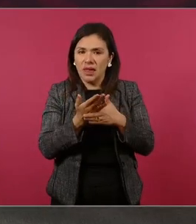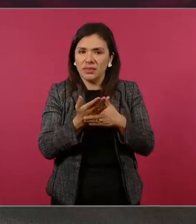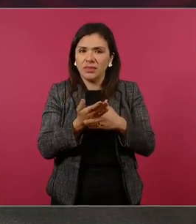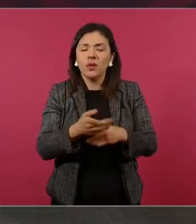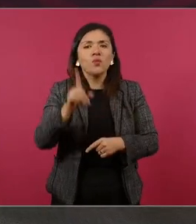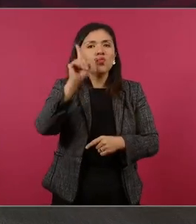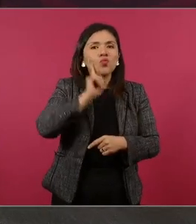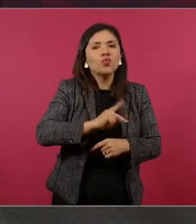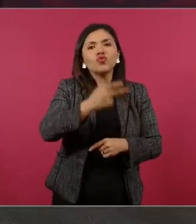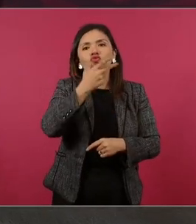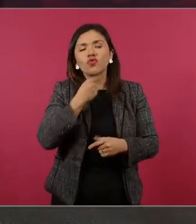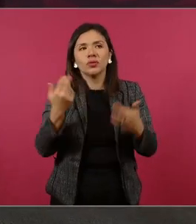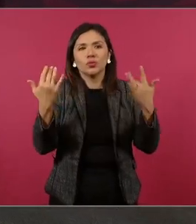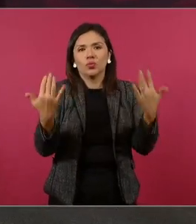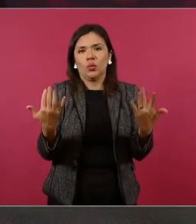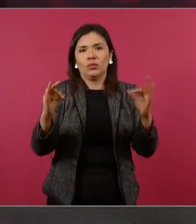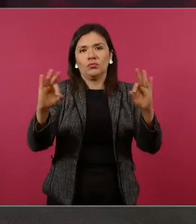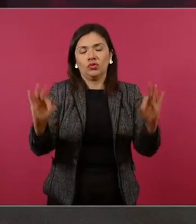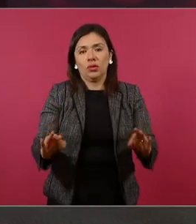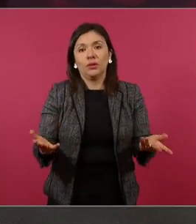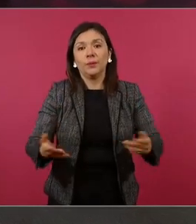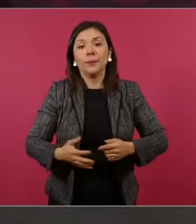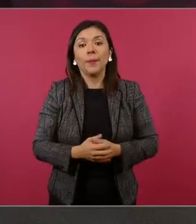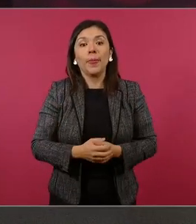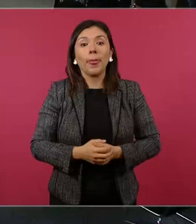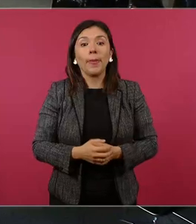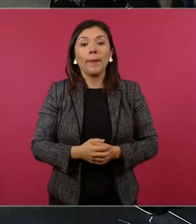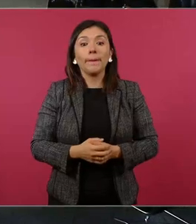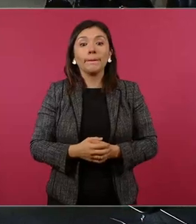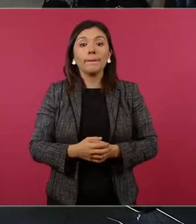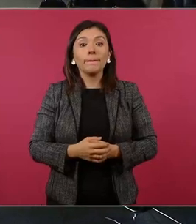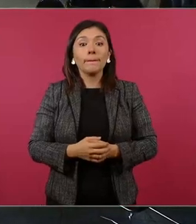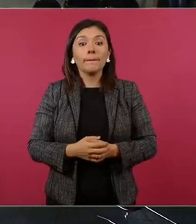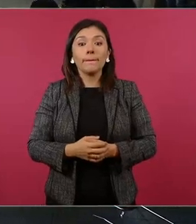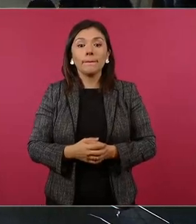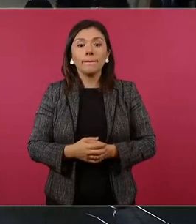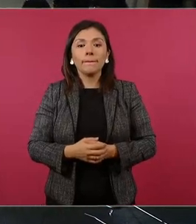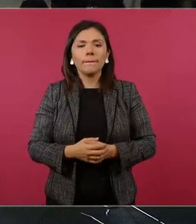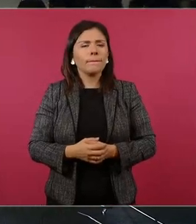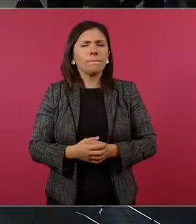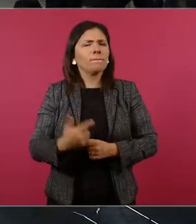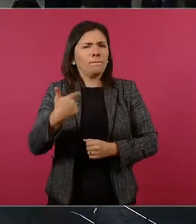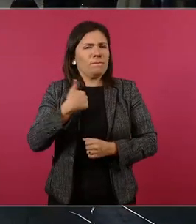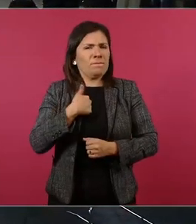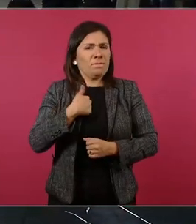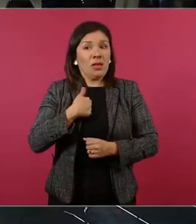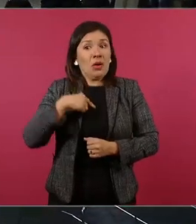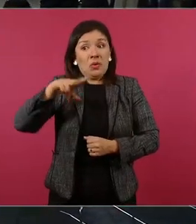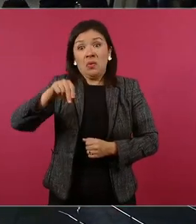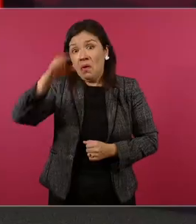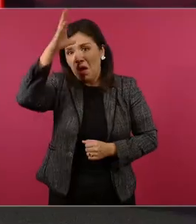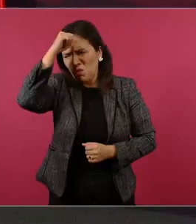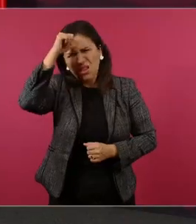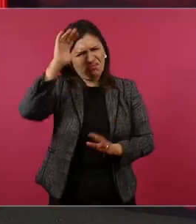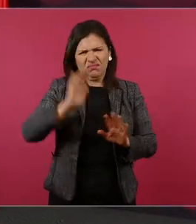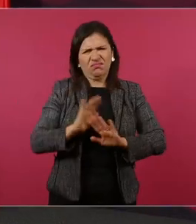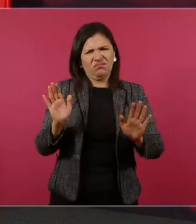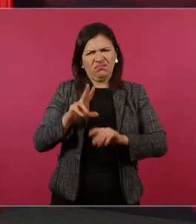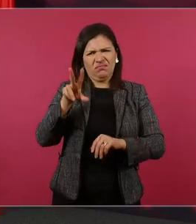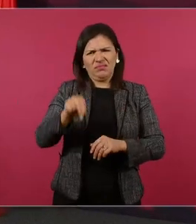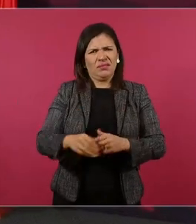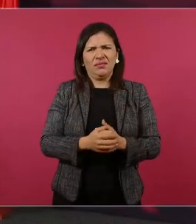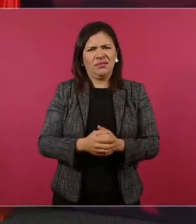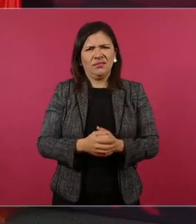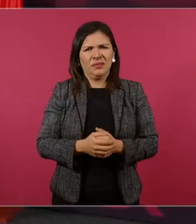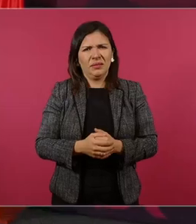mitad hombres pero ust no no no me opongo No me opongo yo